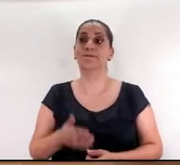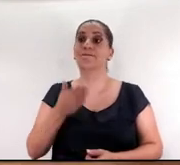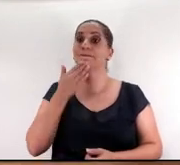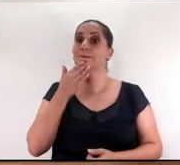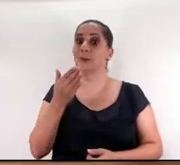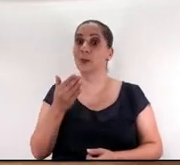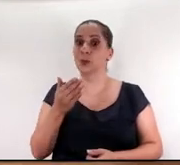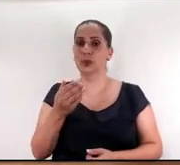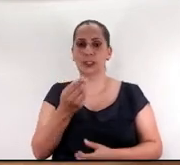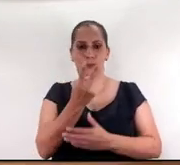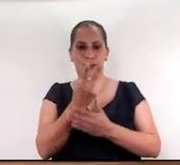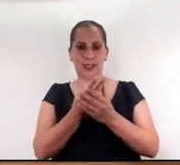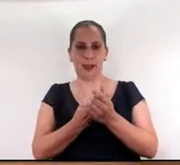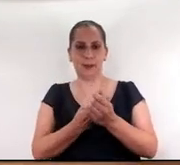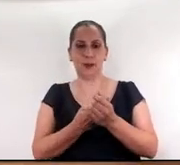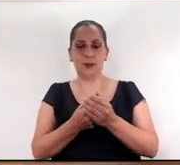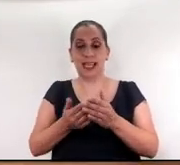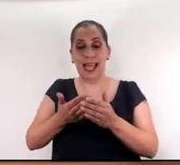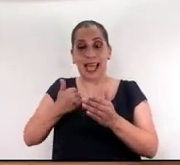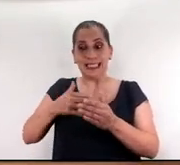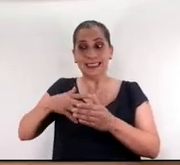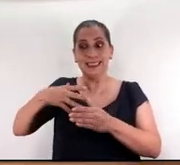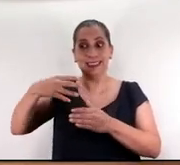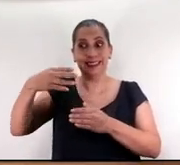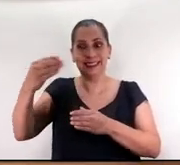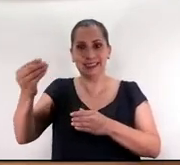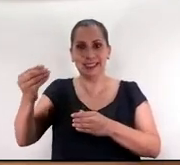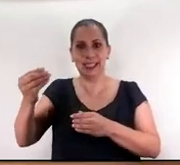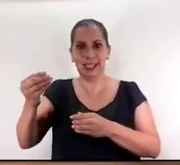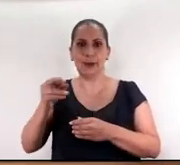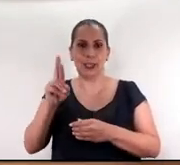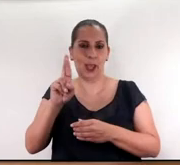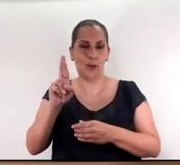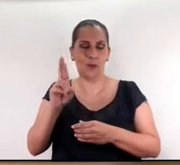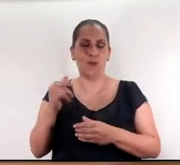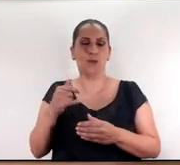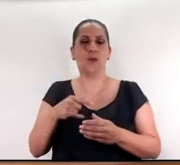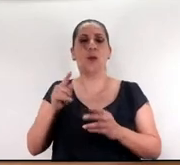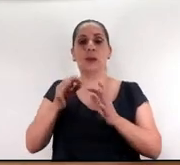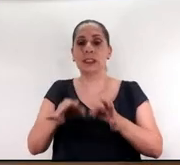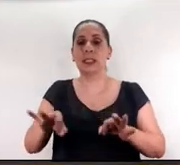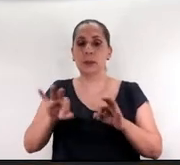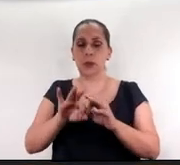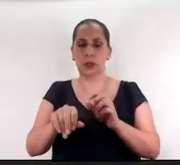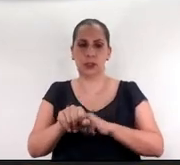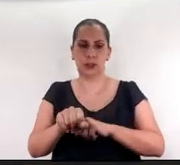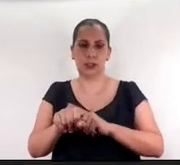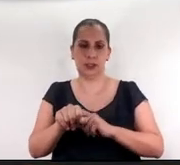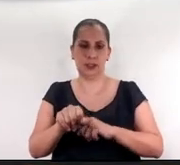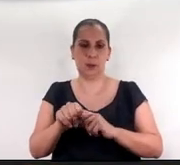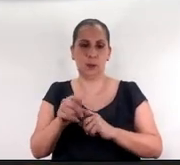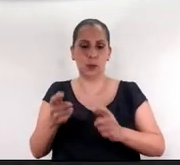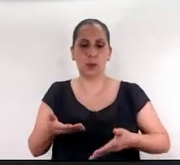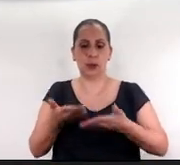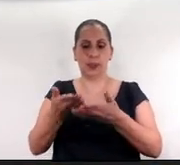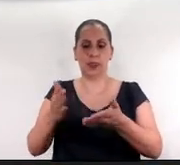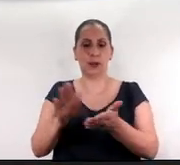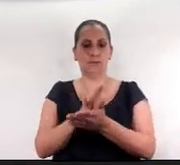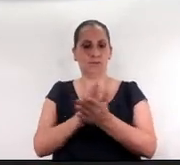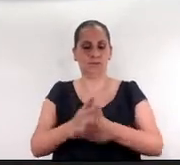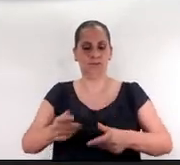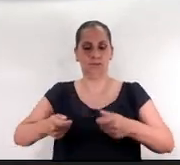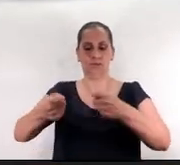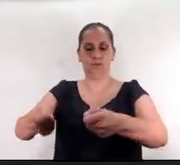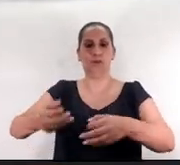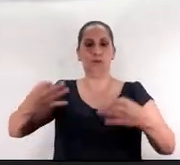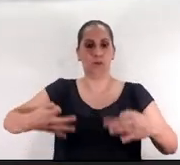Muchísimas gracias a ambos. Nada más antes de que se nos vaya ya don Rodolfo, es un momento importante. Vamos a realizar entrega formal